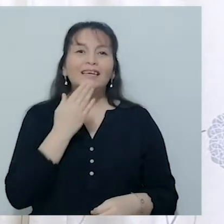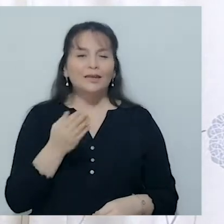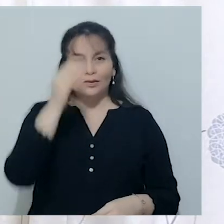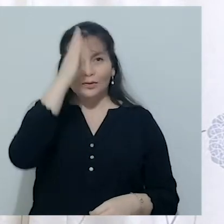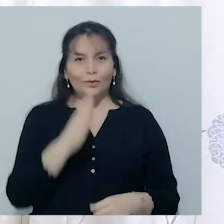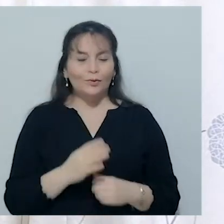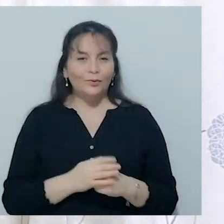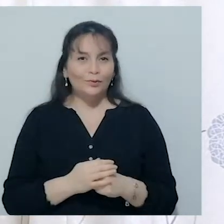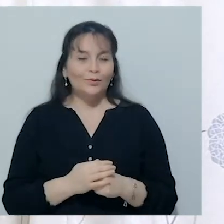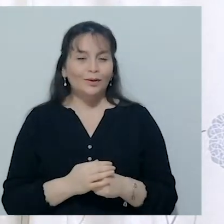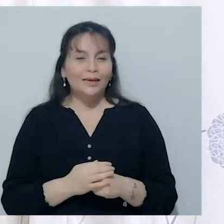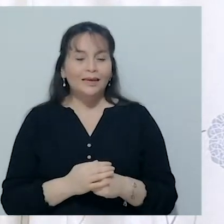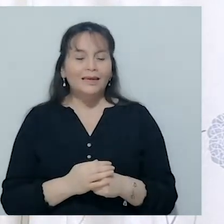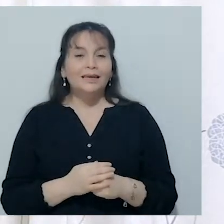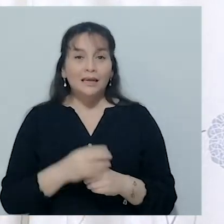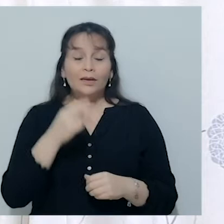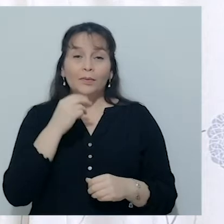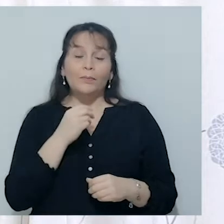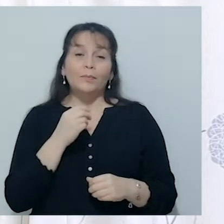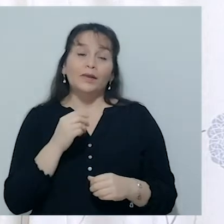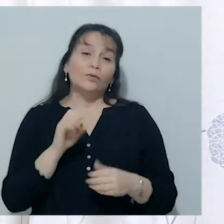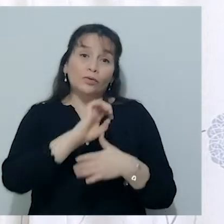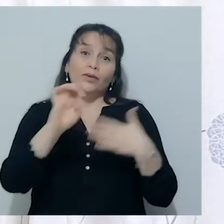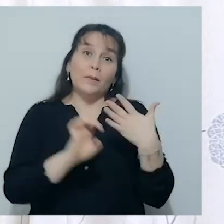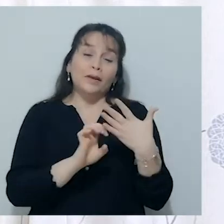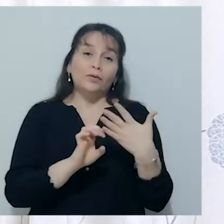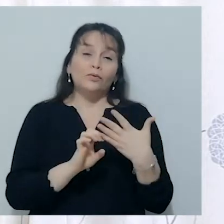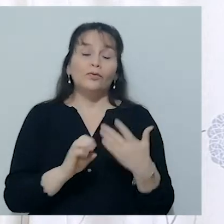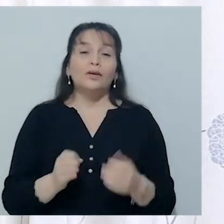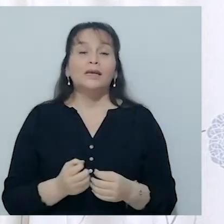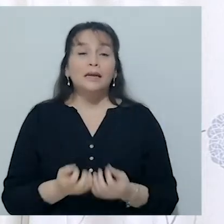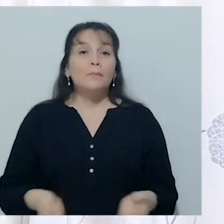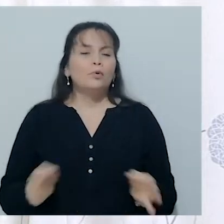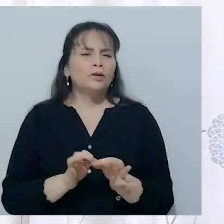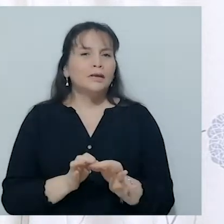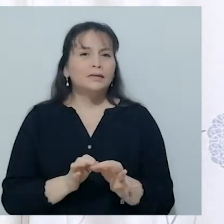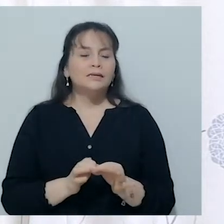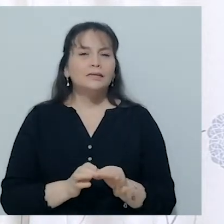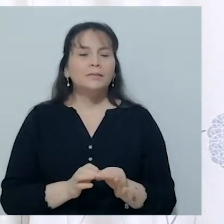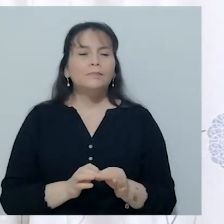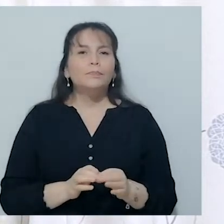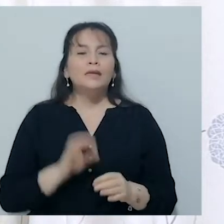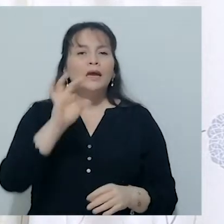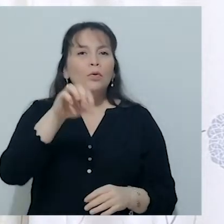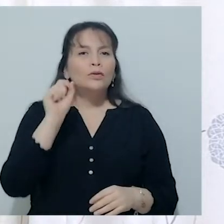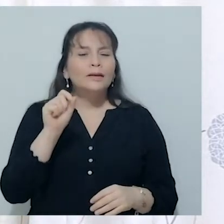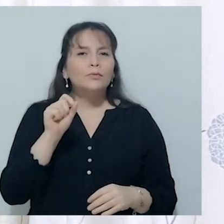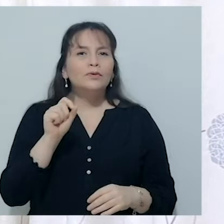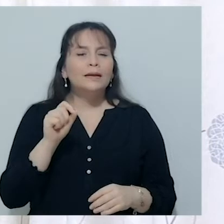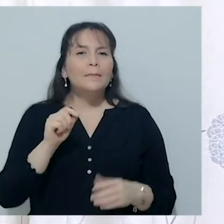Dios. Y dentro de los elementos de importancia encontramos lo que llamamos el